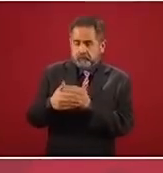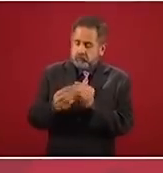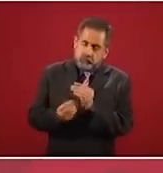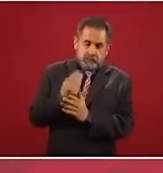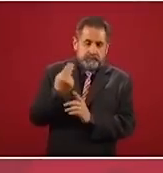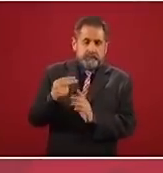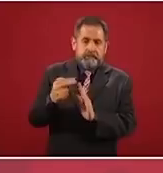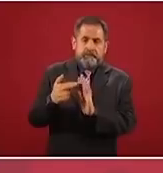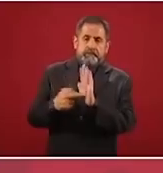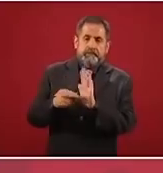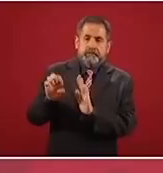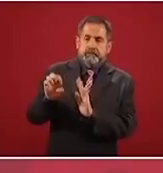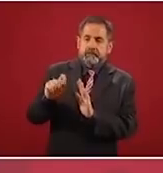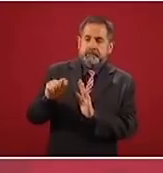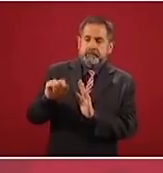ética.